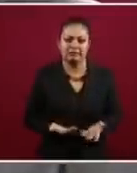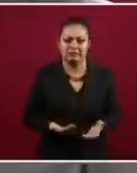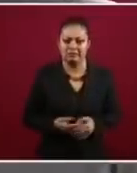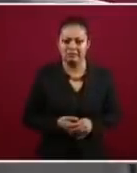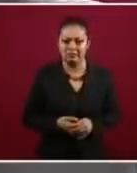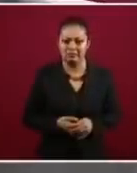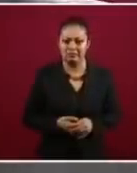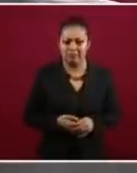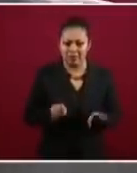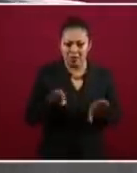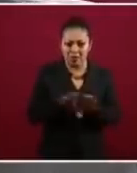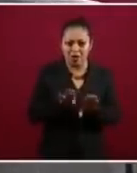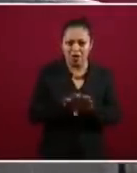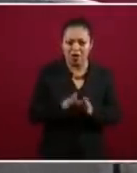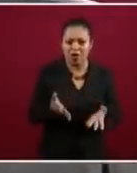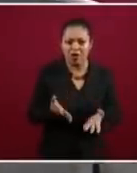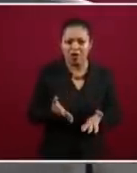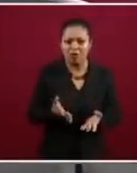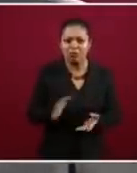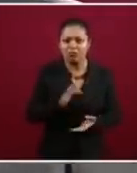¿con qué autoridad moral?